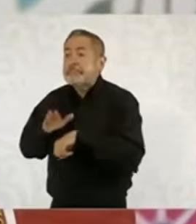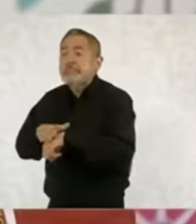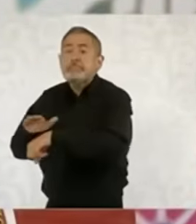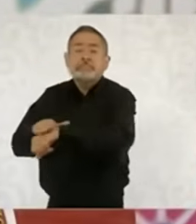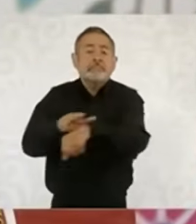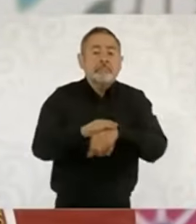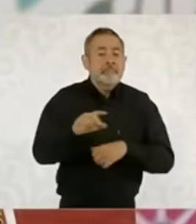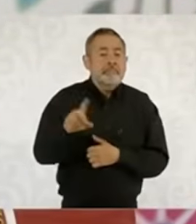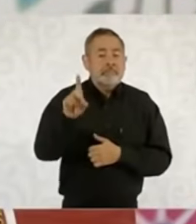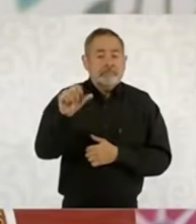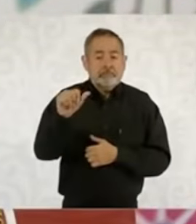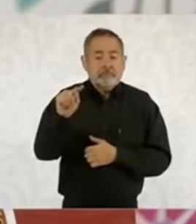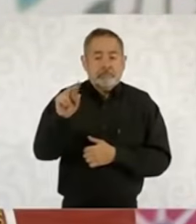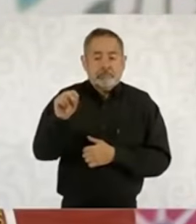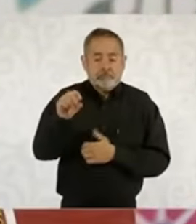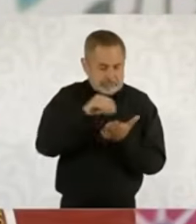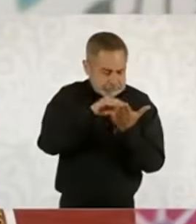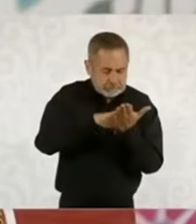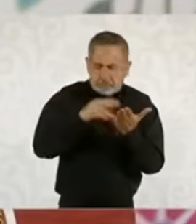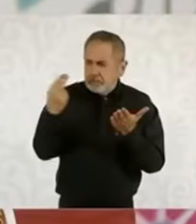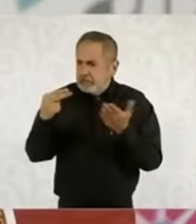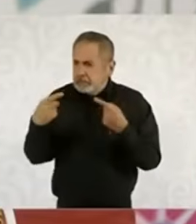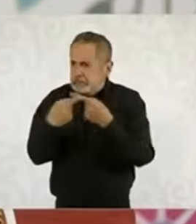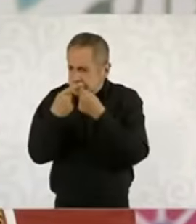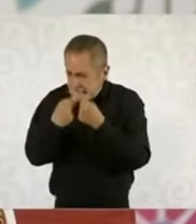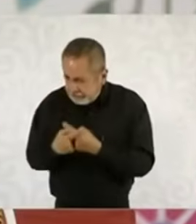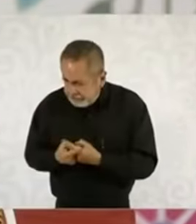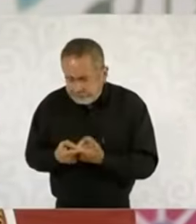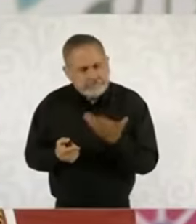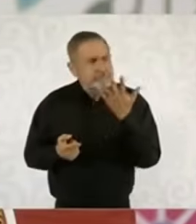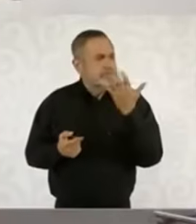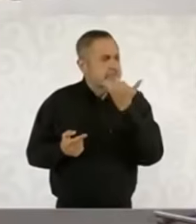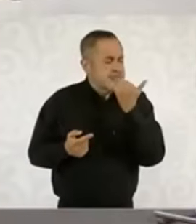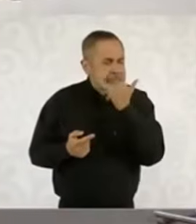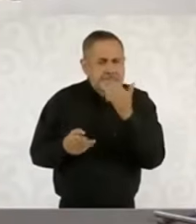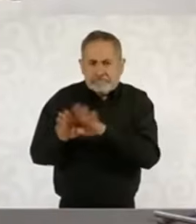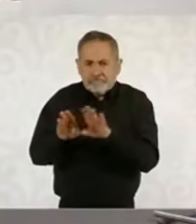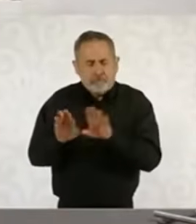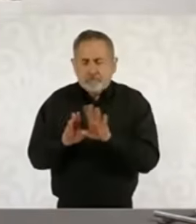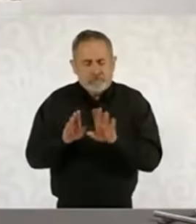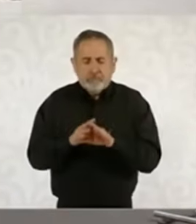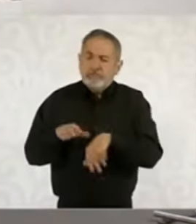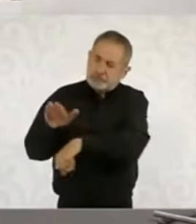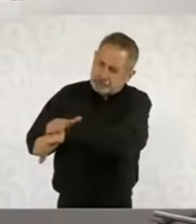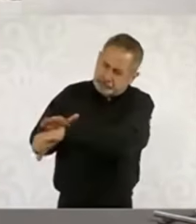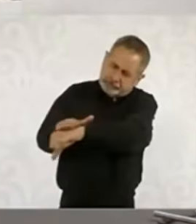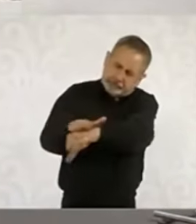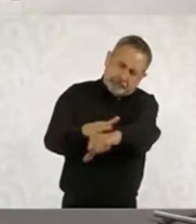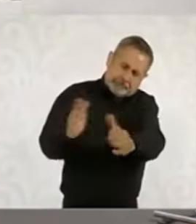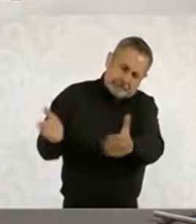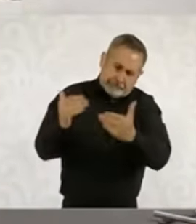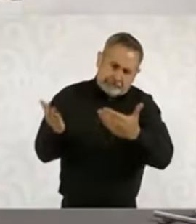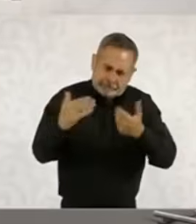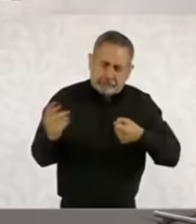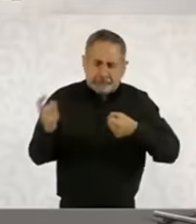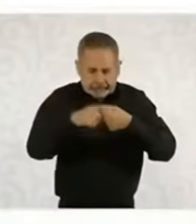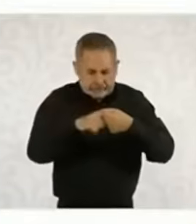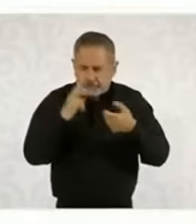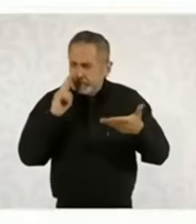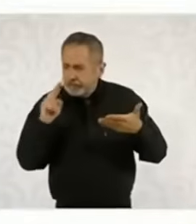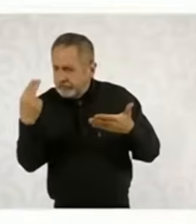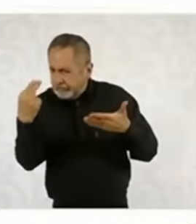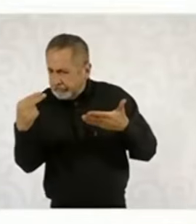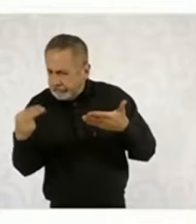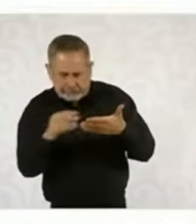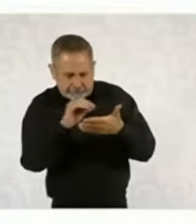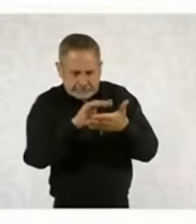de datos. Es la primera campaña que tiene el Foviste para recuperar datos de las personas acreditadas con la finalidad